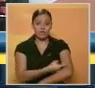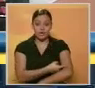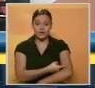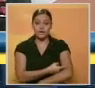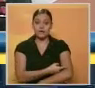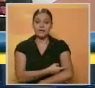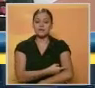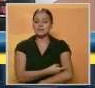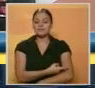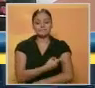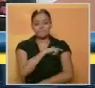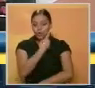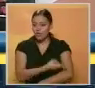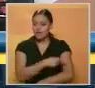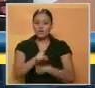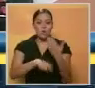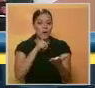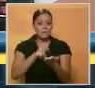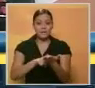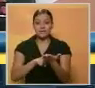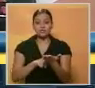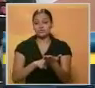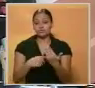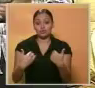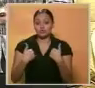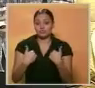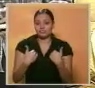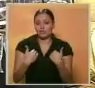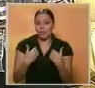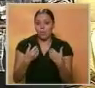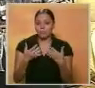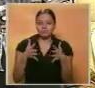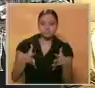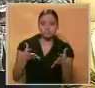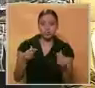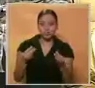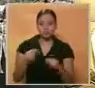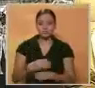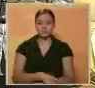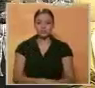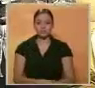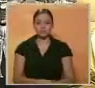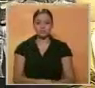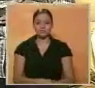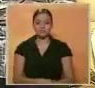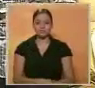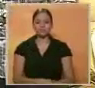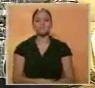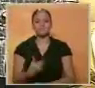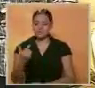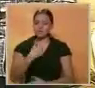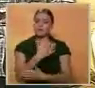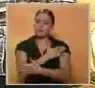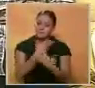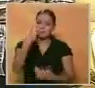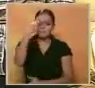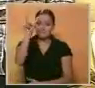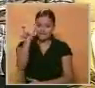el poder absoluto corrompe absolutamente. Bueno, también expresaba Enrique Kraus que él estaba dispuesto a